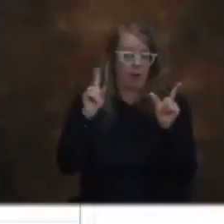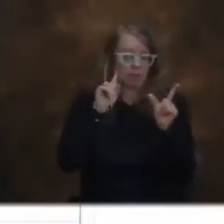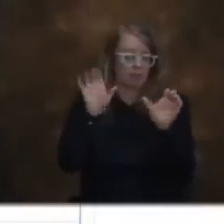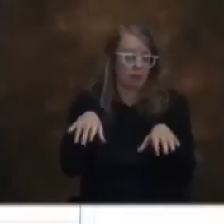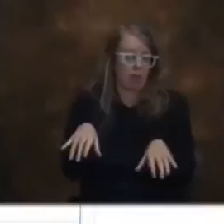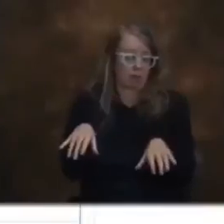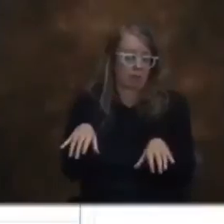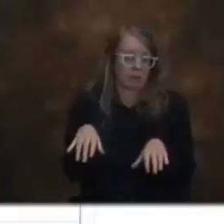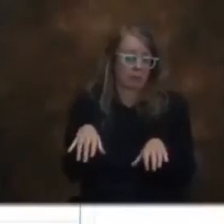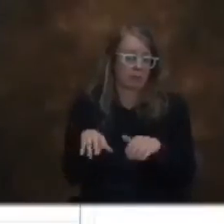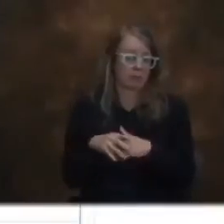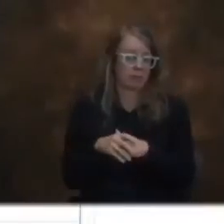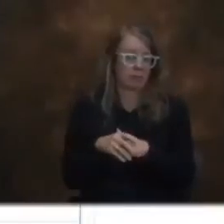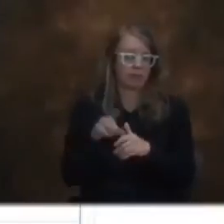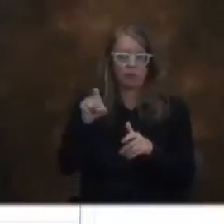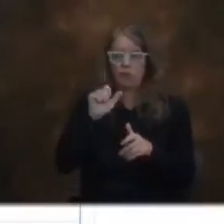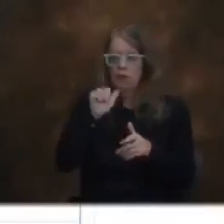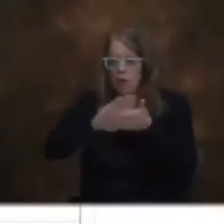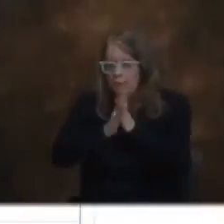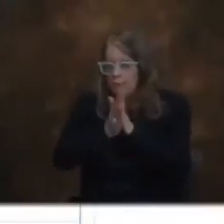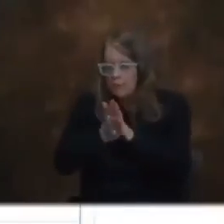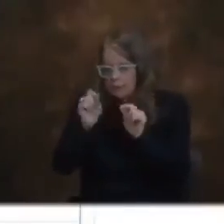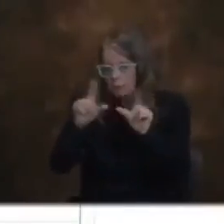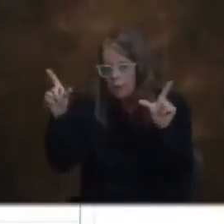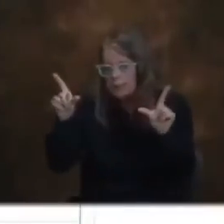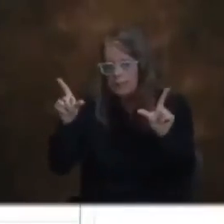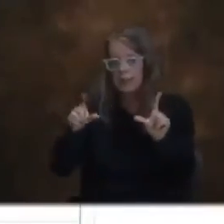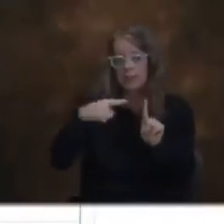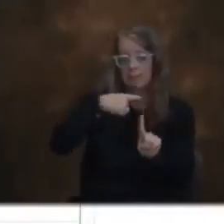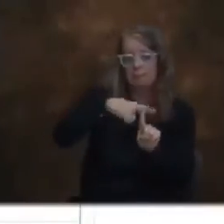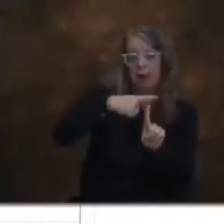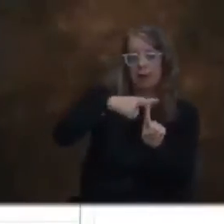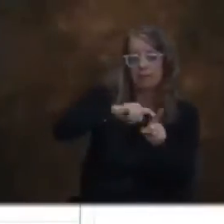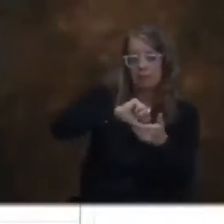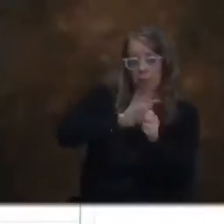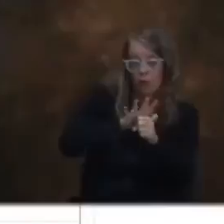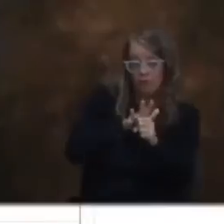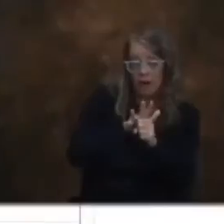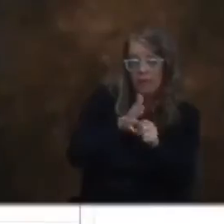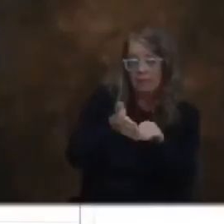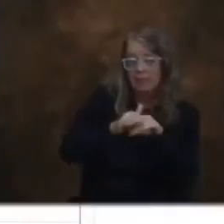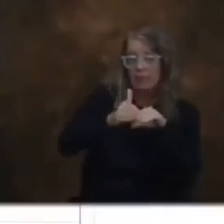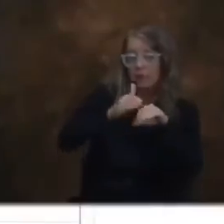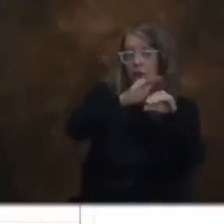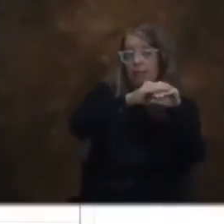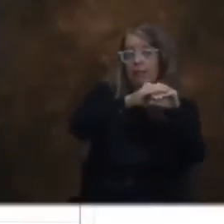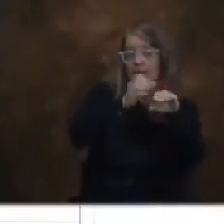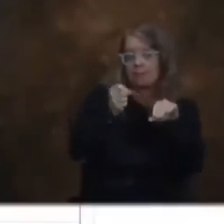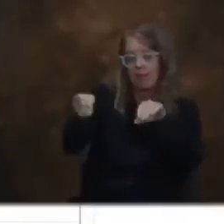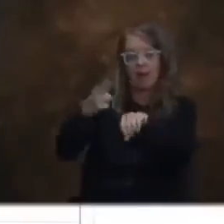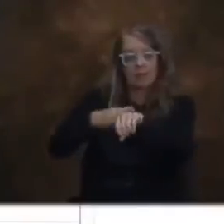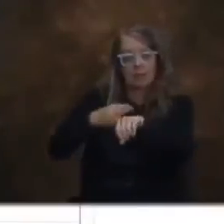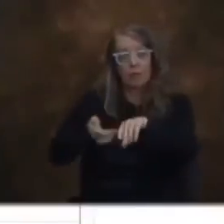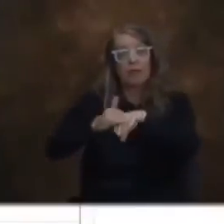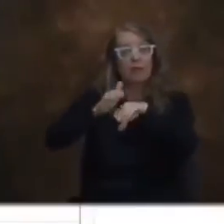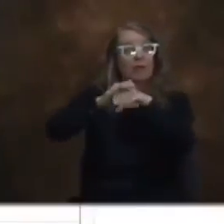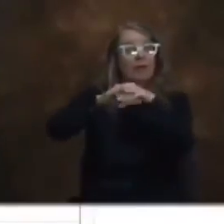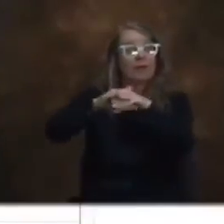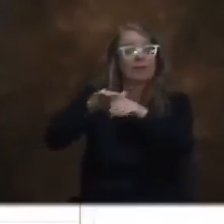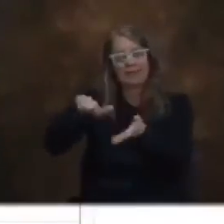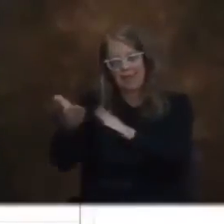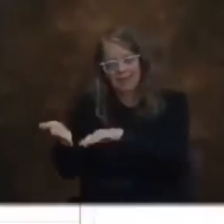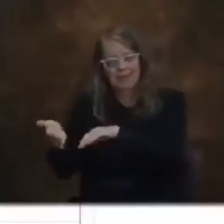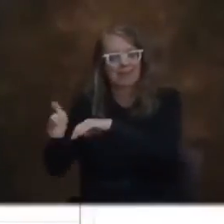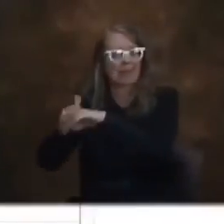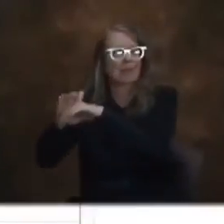con el aumento de casos las hospitalizaciones aumentan y las muertes también y ahora estamos comenzando a ver cómo estuvimos